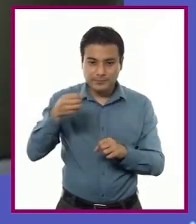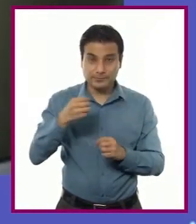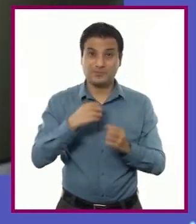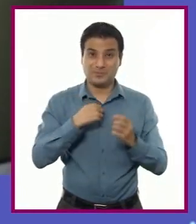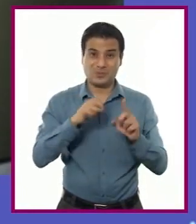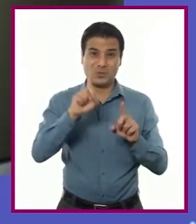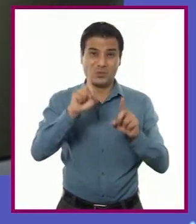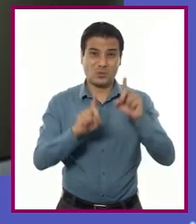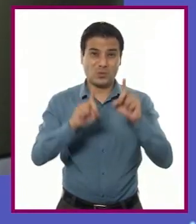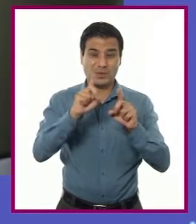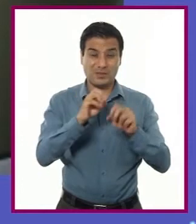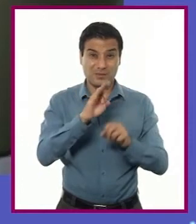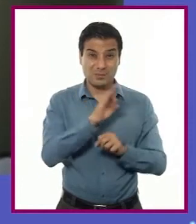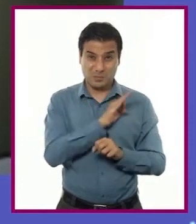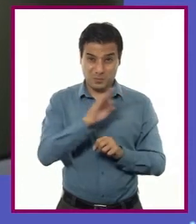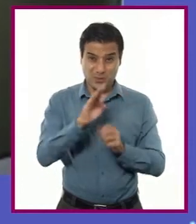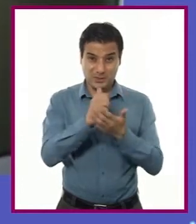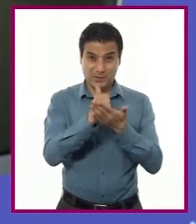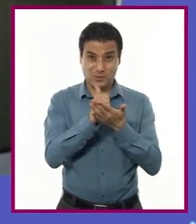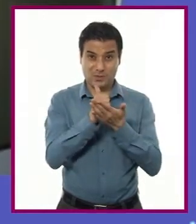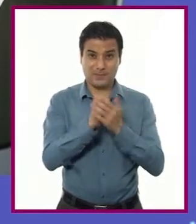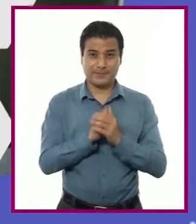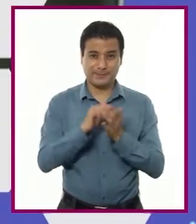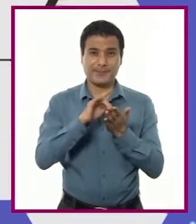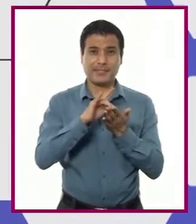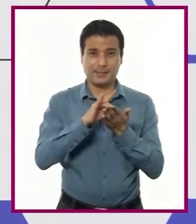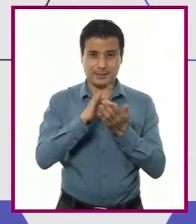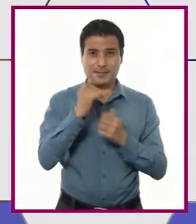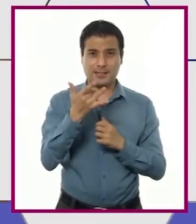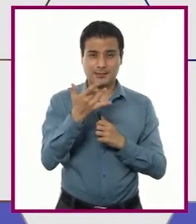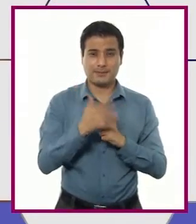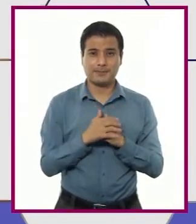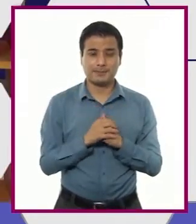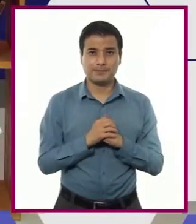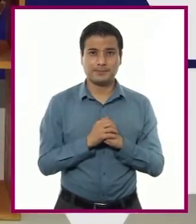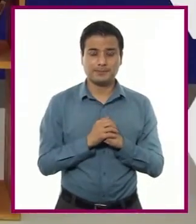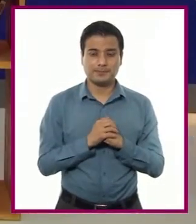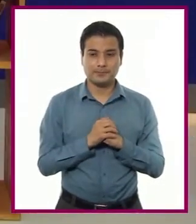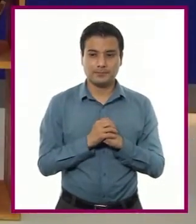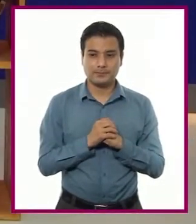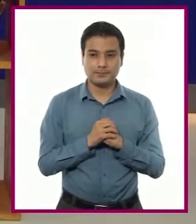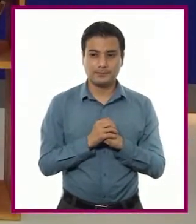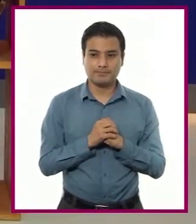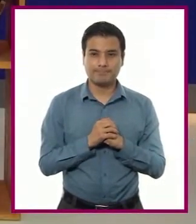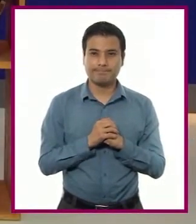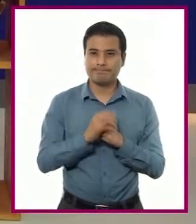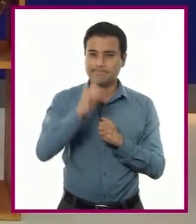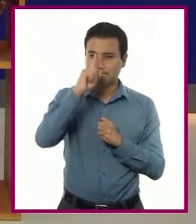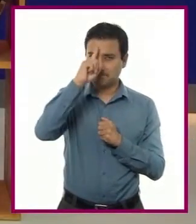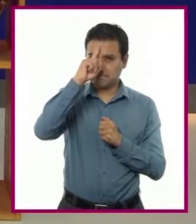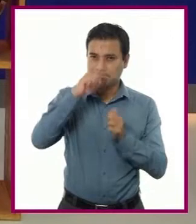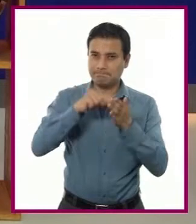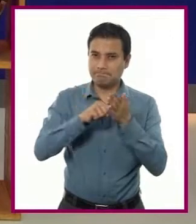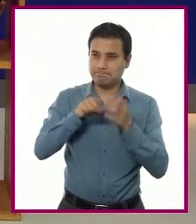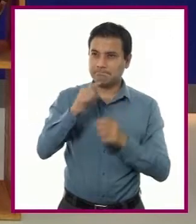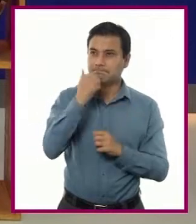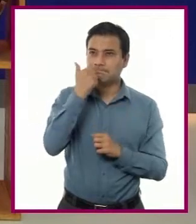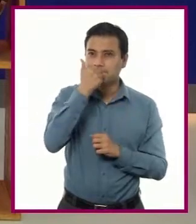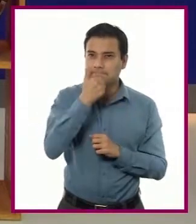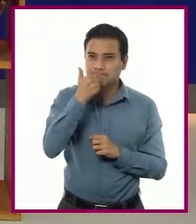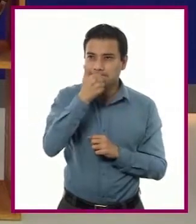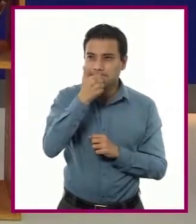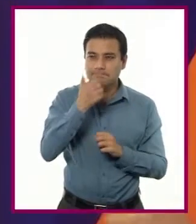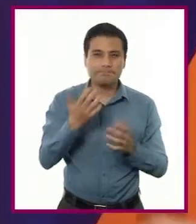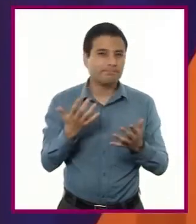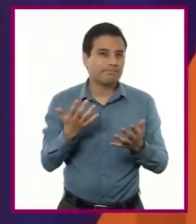dudas. ¿Podrían por favor apoyarme? Muchas gracias. Me parece que lo que le sucede a Luna es algo común a la hora de resolver el